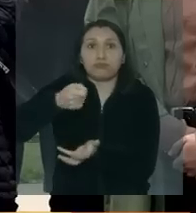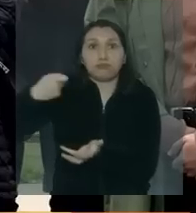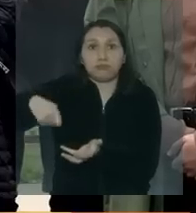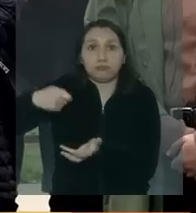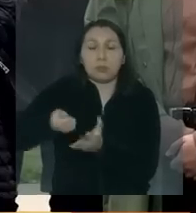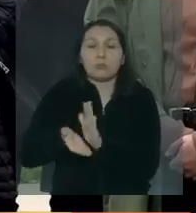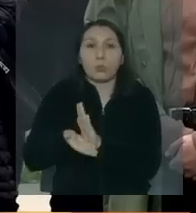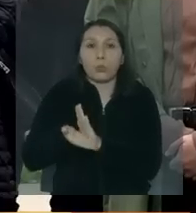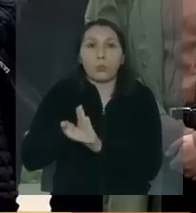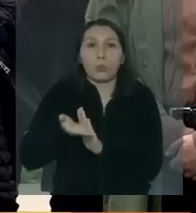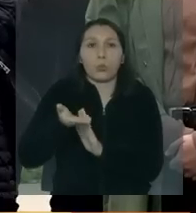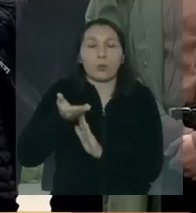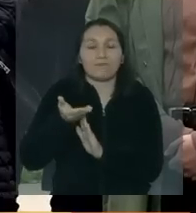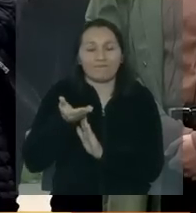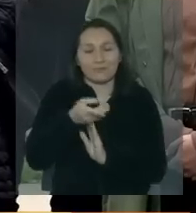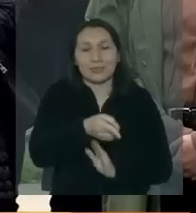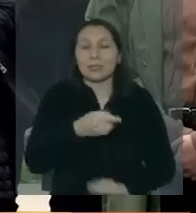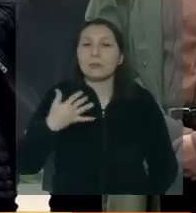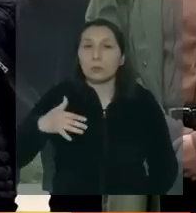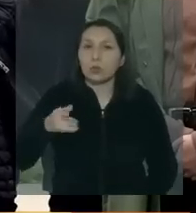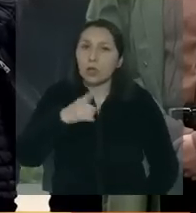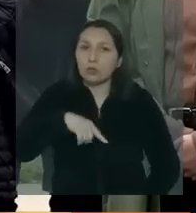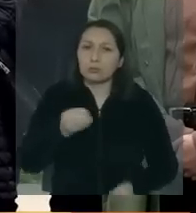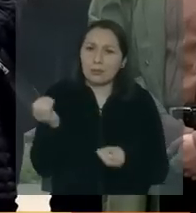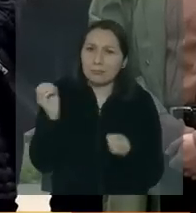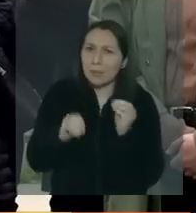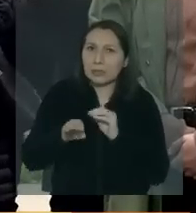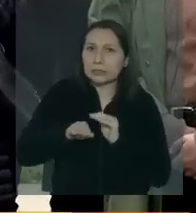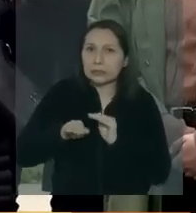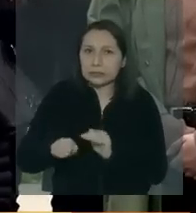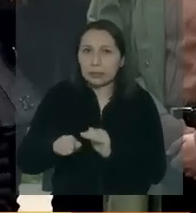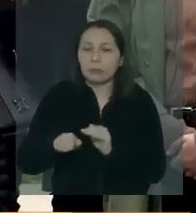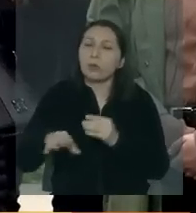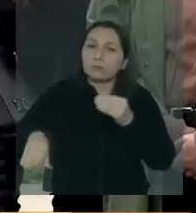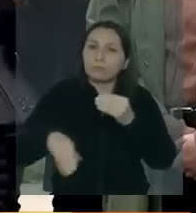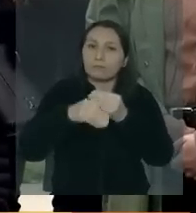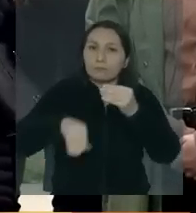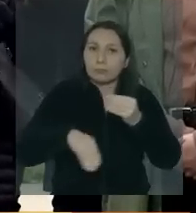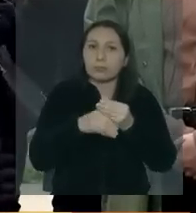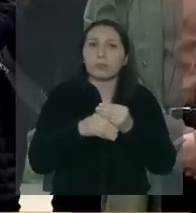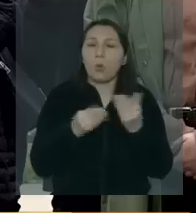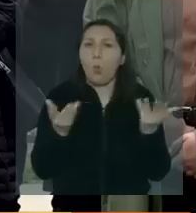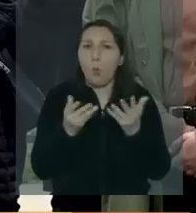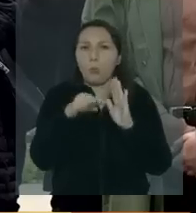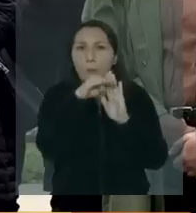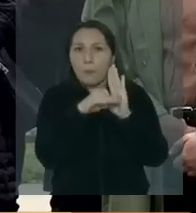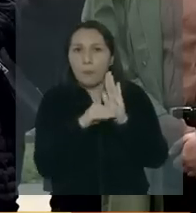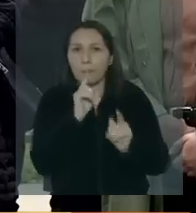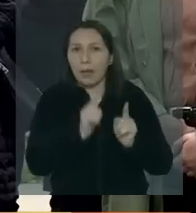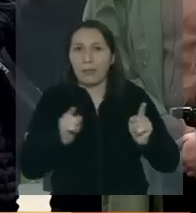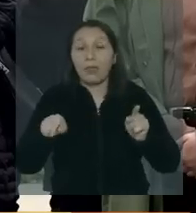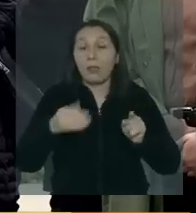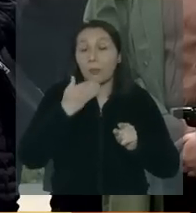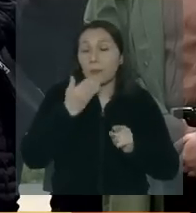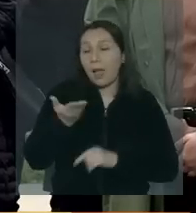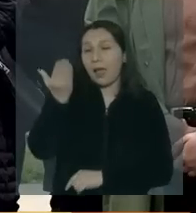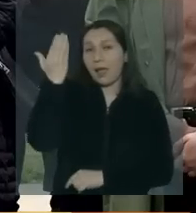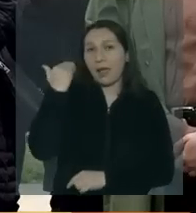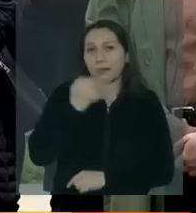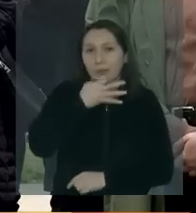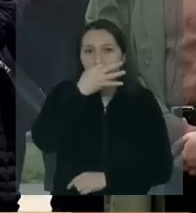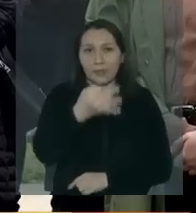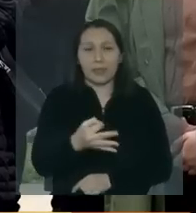aumentado significativamente, es muy importante que podamos ir reforzando y complementando esas medidas, tal como lo dijimos cuando